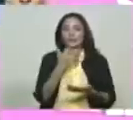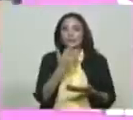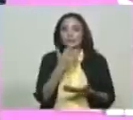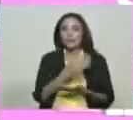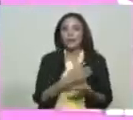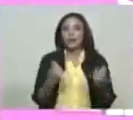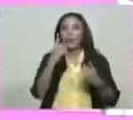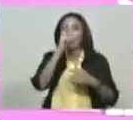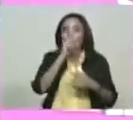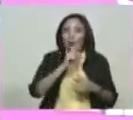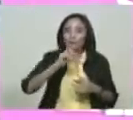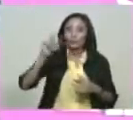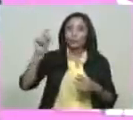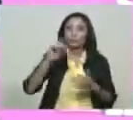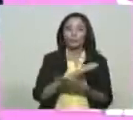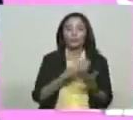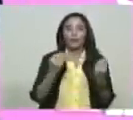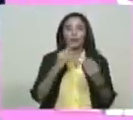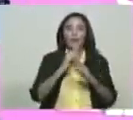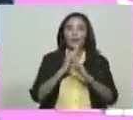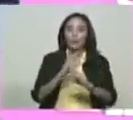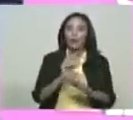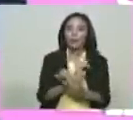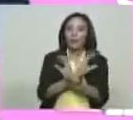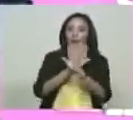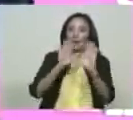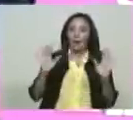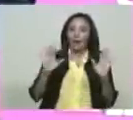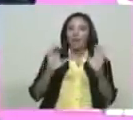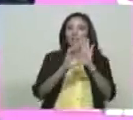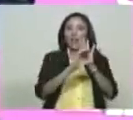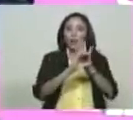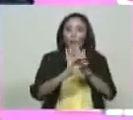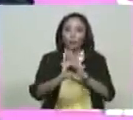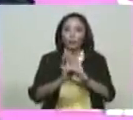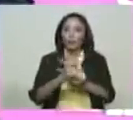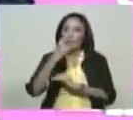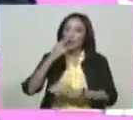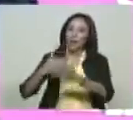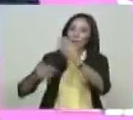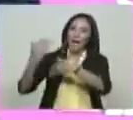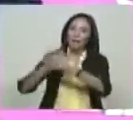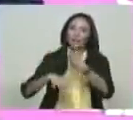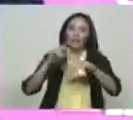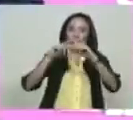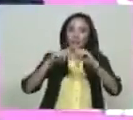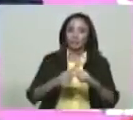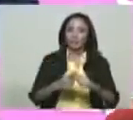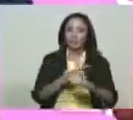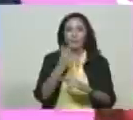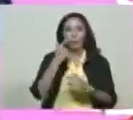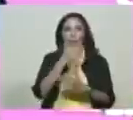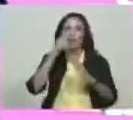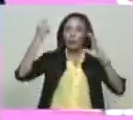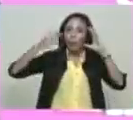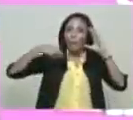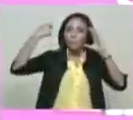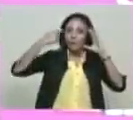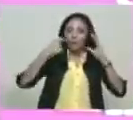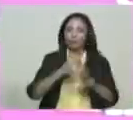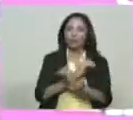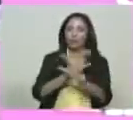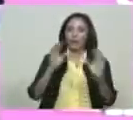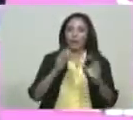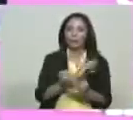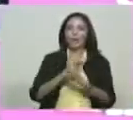exactamente a un año de conocer los resultados de esa maravillosa gesta de esa maravillosa epopeya, vamos a ver un